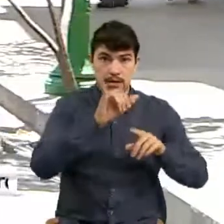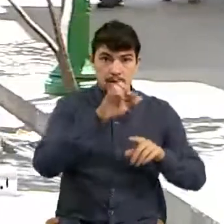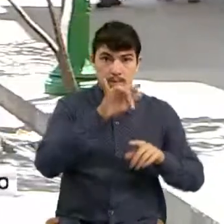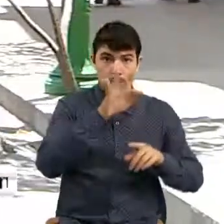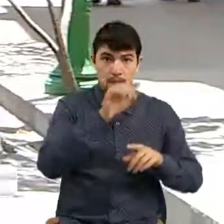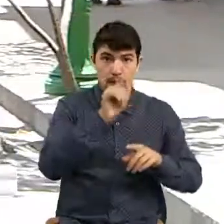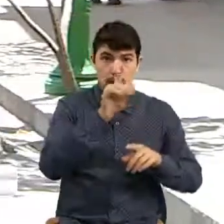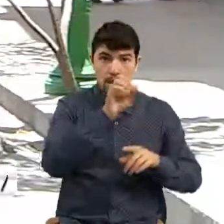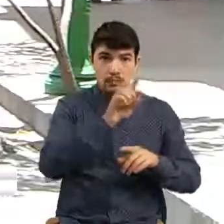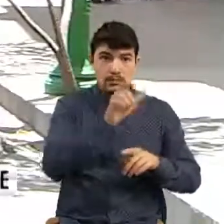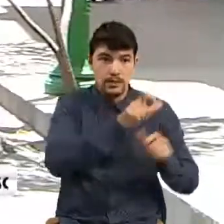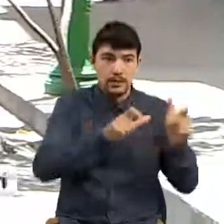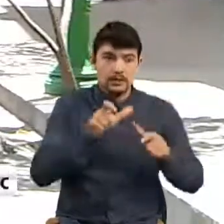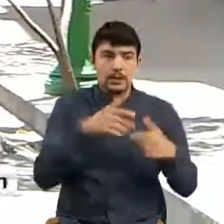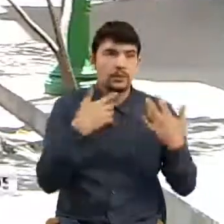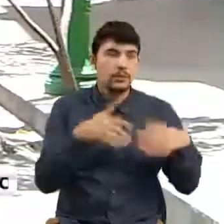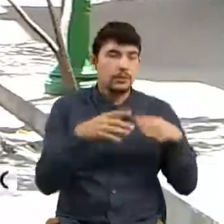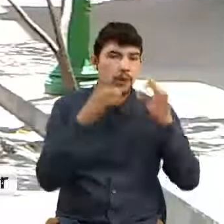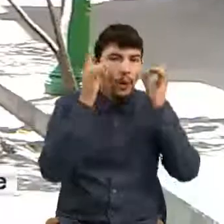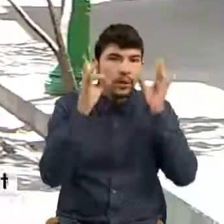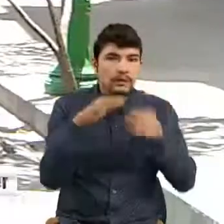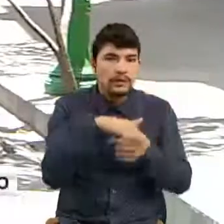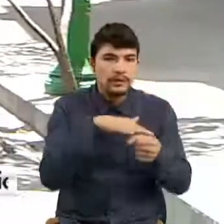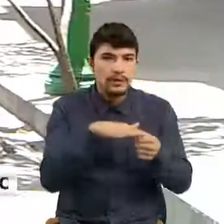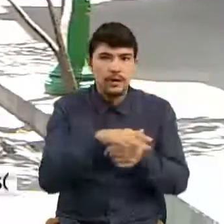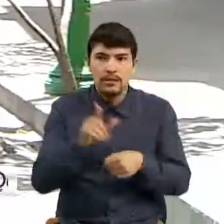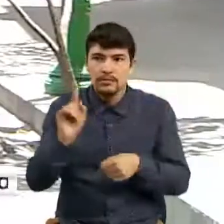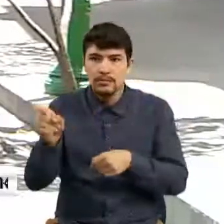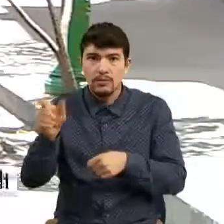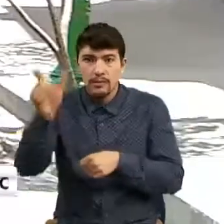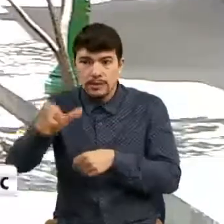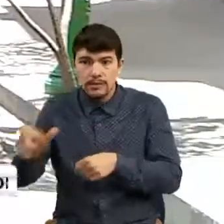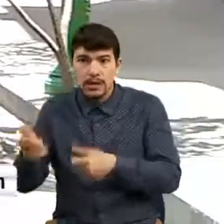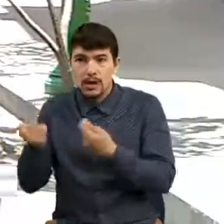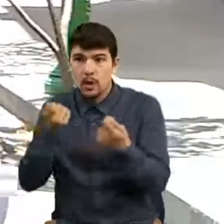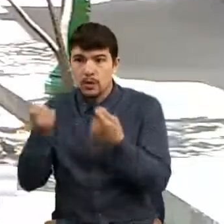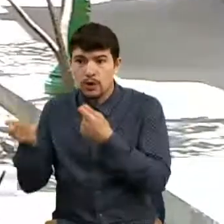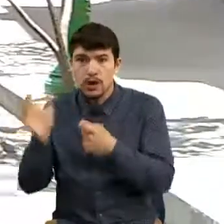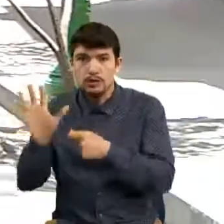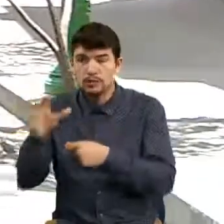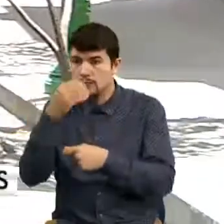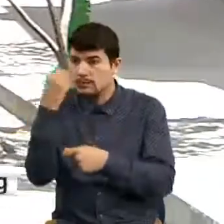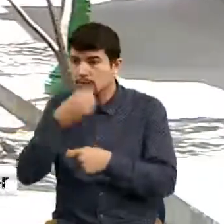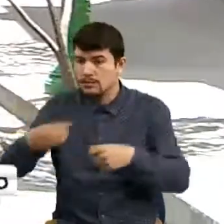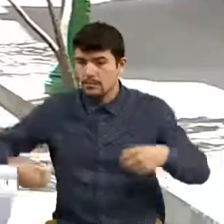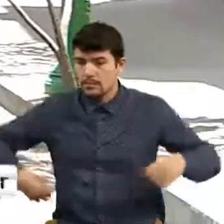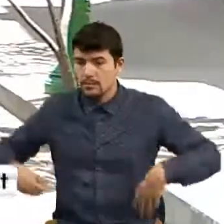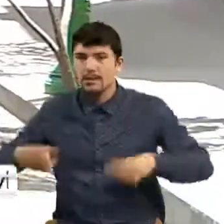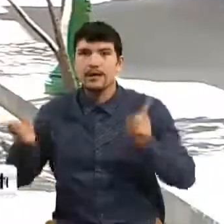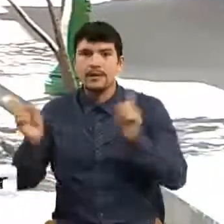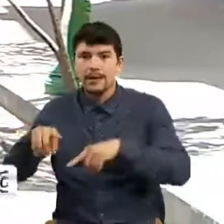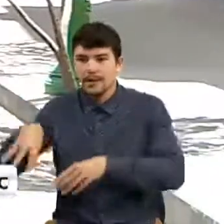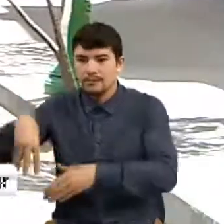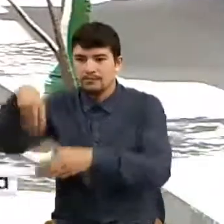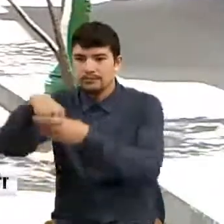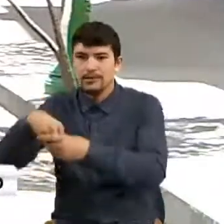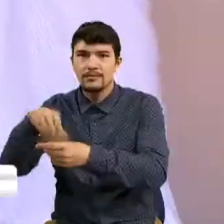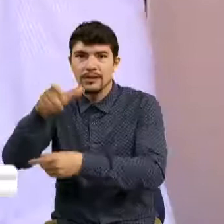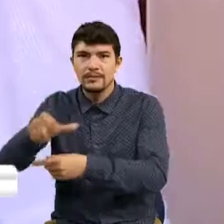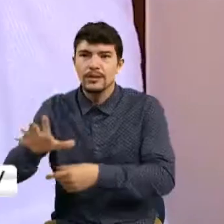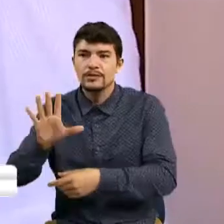tema. Calificaron como grave este hecho de que un órgano que controle la corrupción haya dentro de él una persona